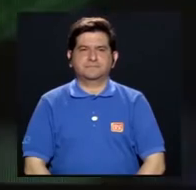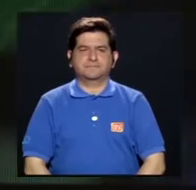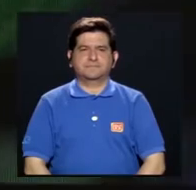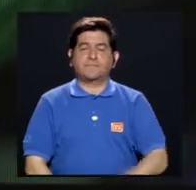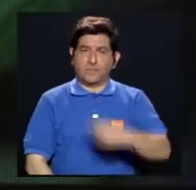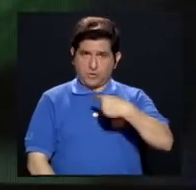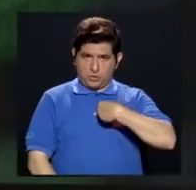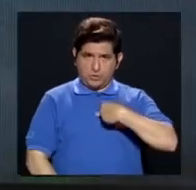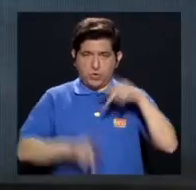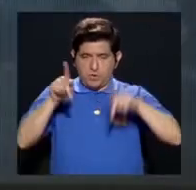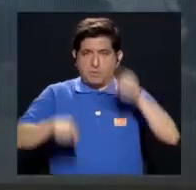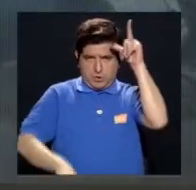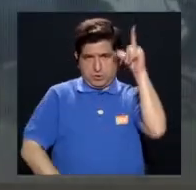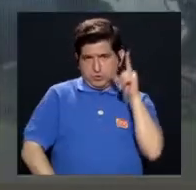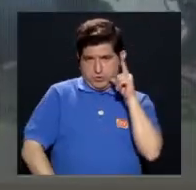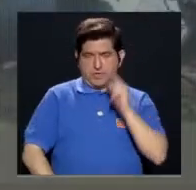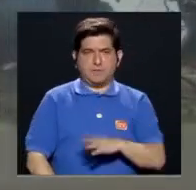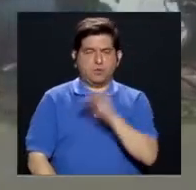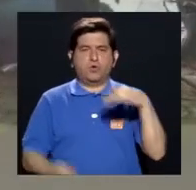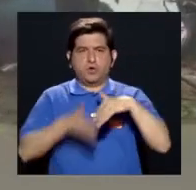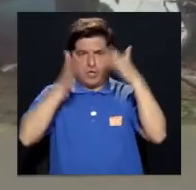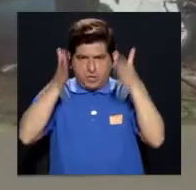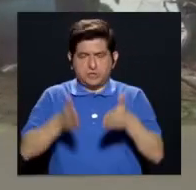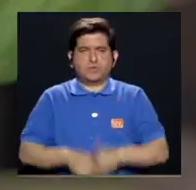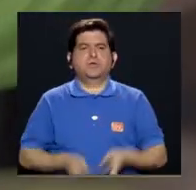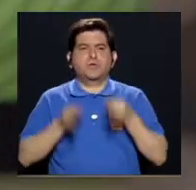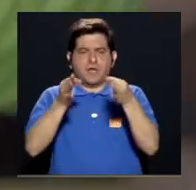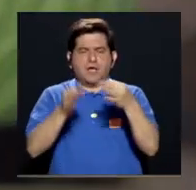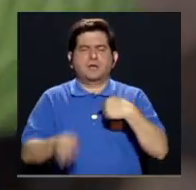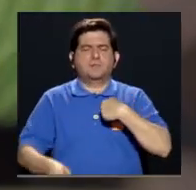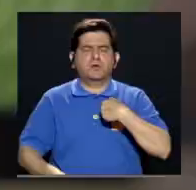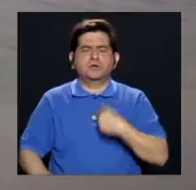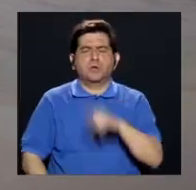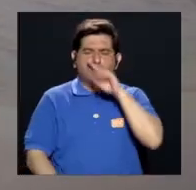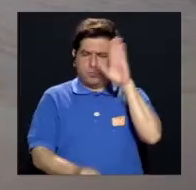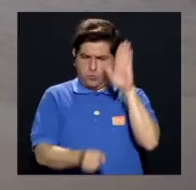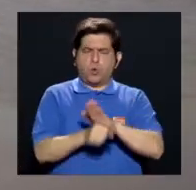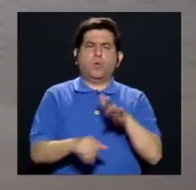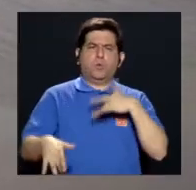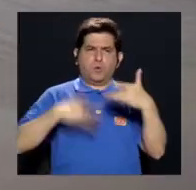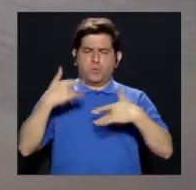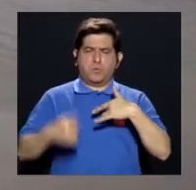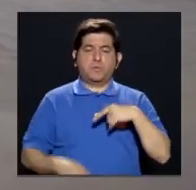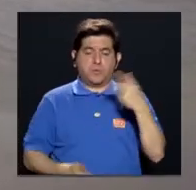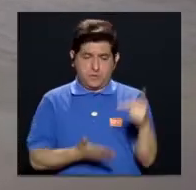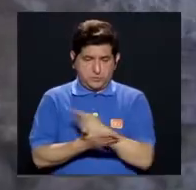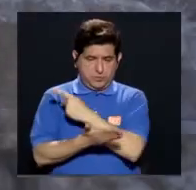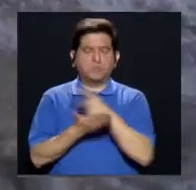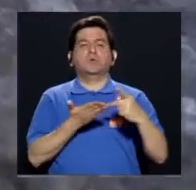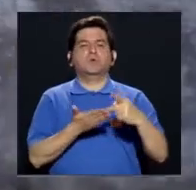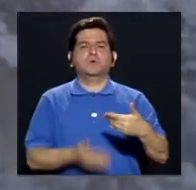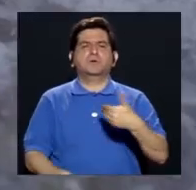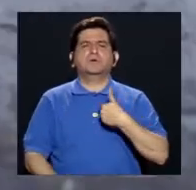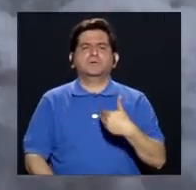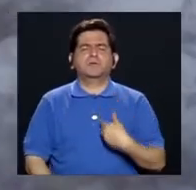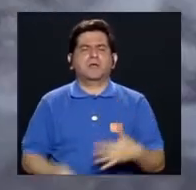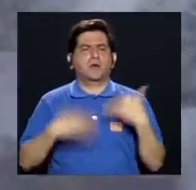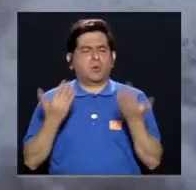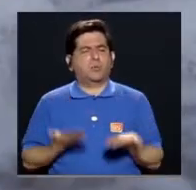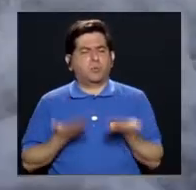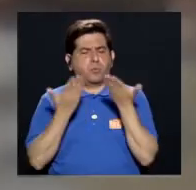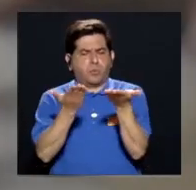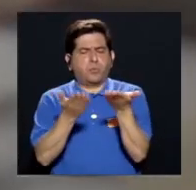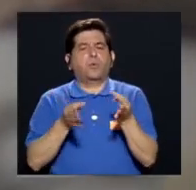Yo, como limonense que soy y como estudiante de turismo, me siento muy comprometida con esta provincia, puesto que tiene mucho que